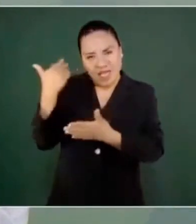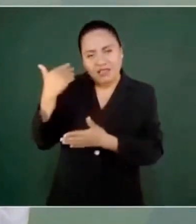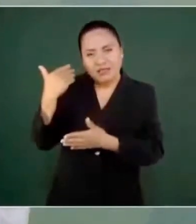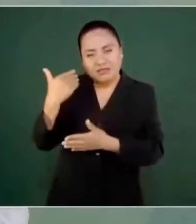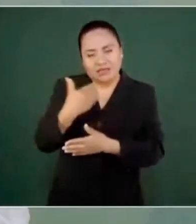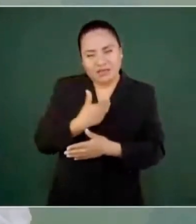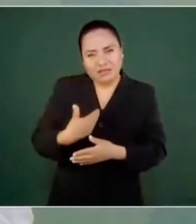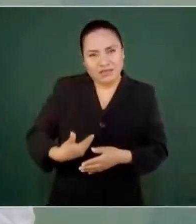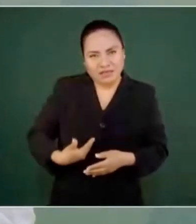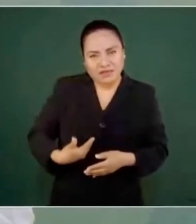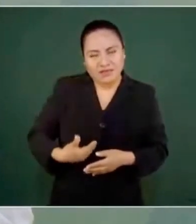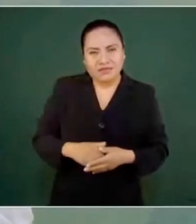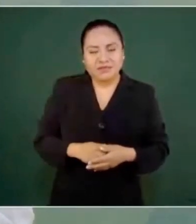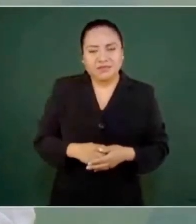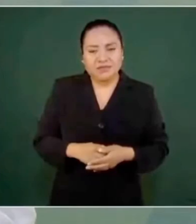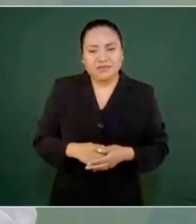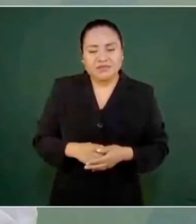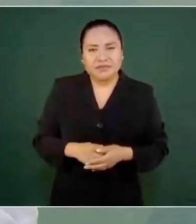tenía